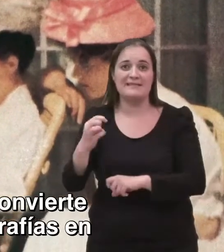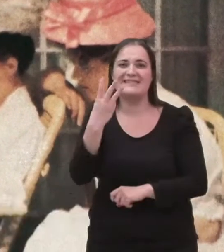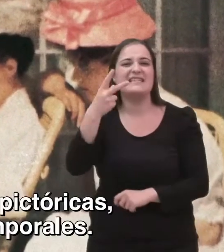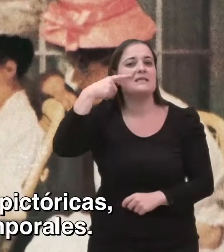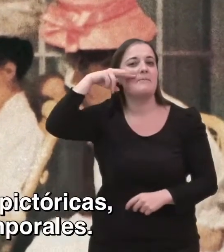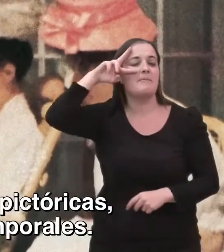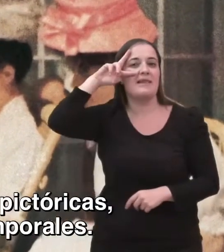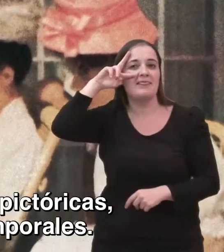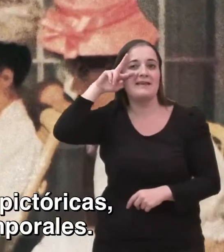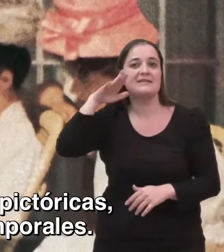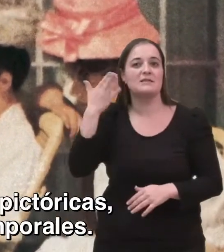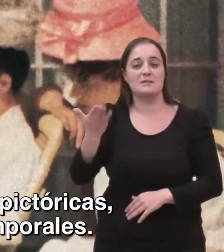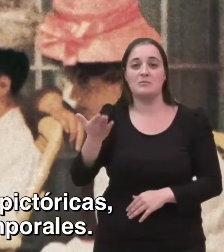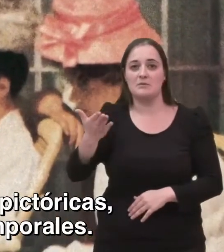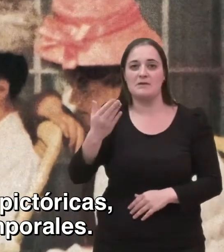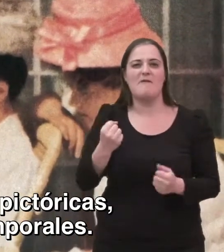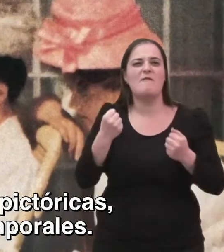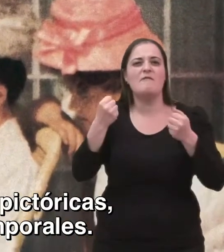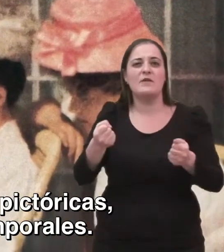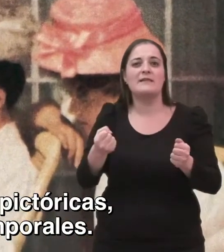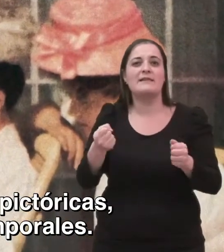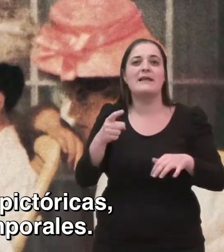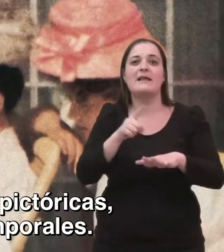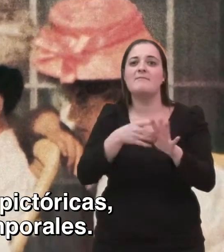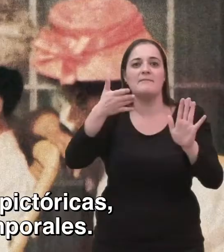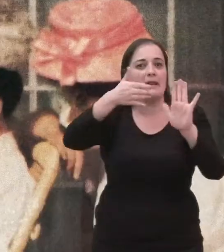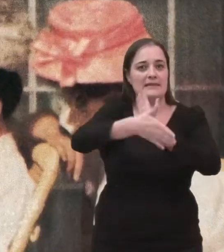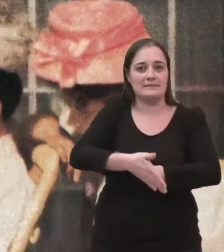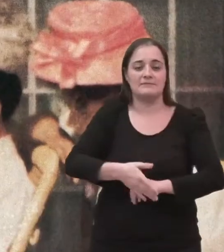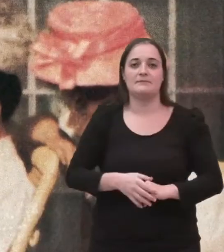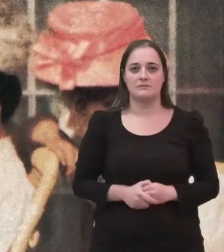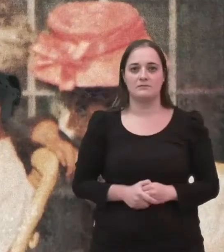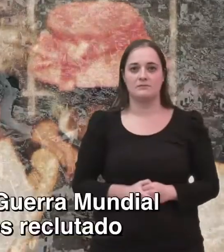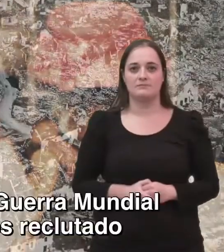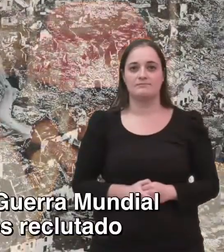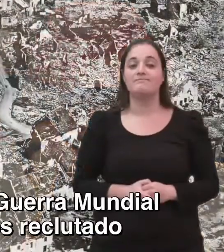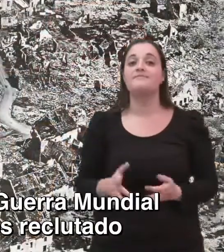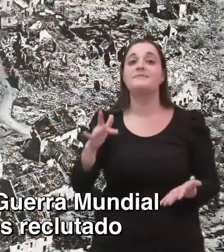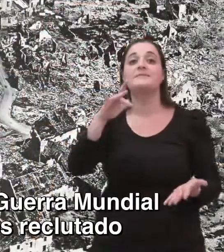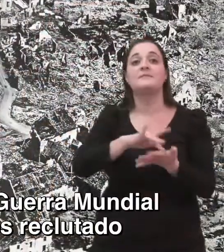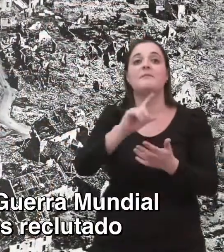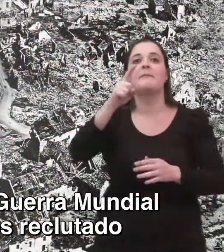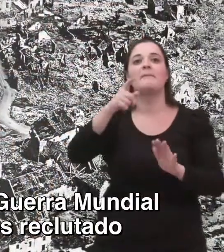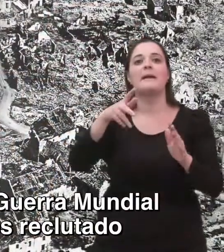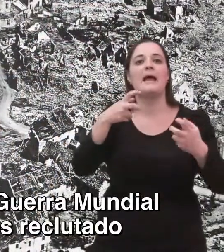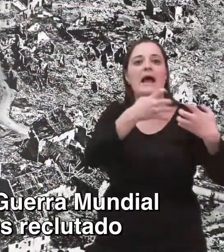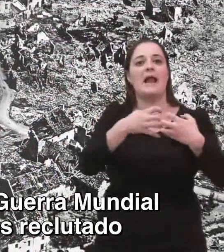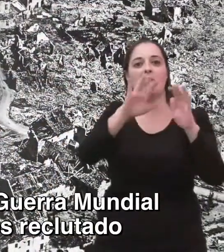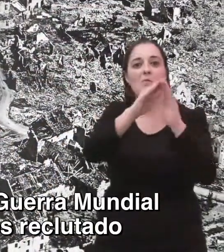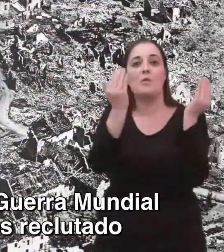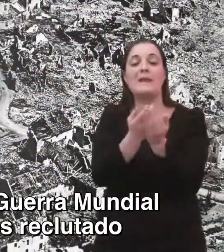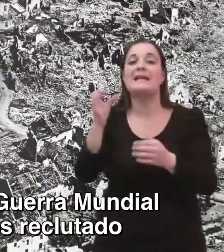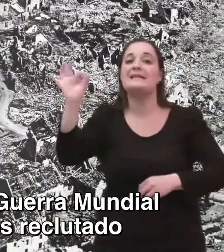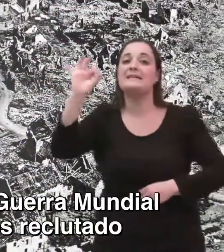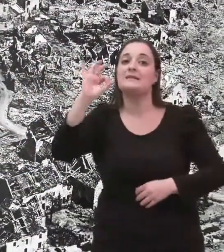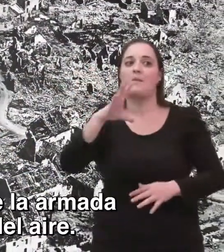fotografías en tres experiencias pictóricas, intensas e intemporales. Con la llegada de la Primera Guerra Mundial, Edward